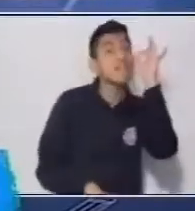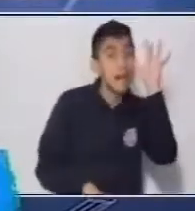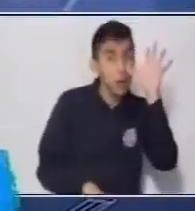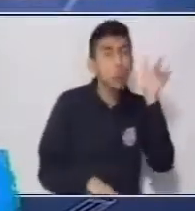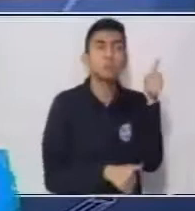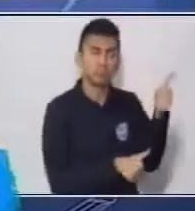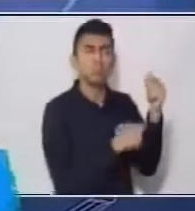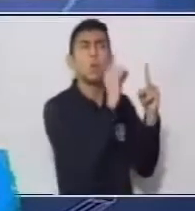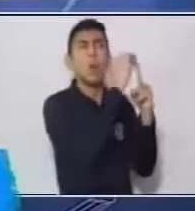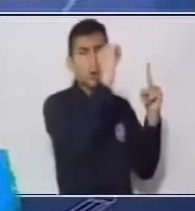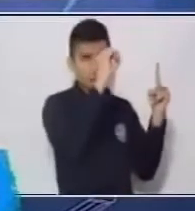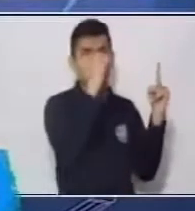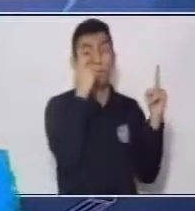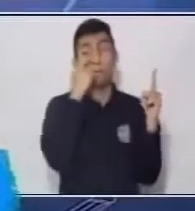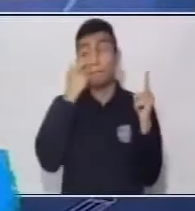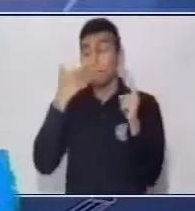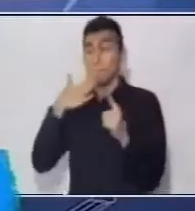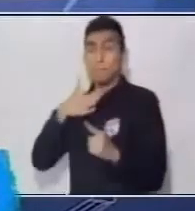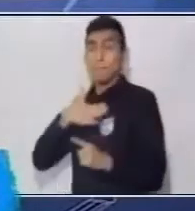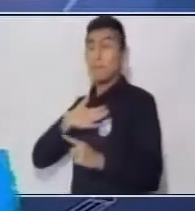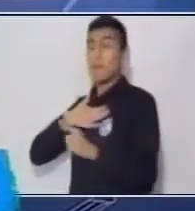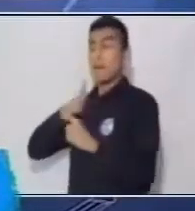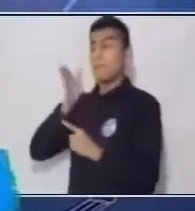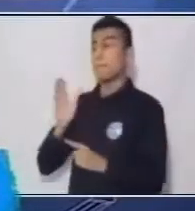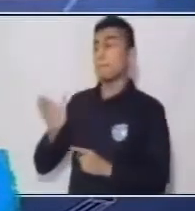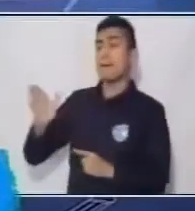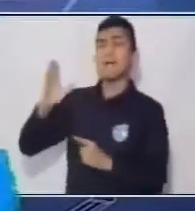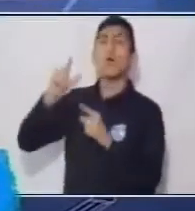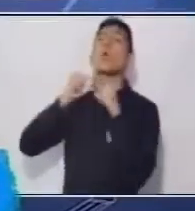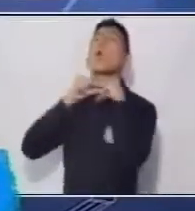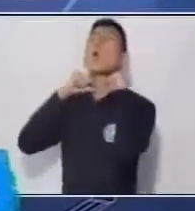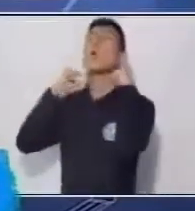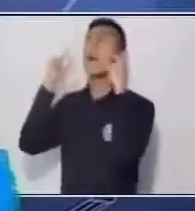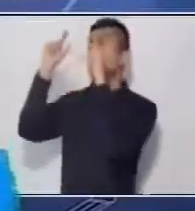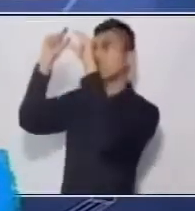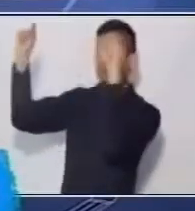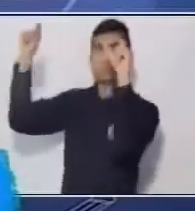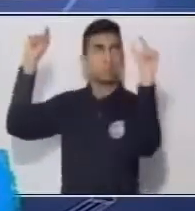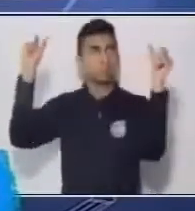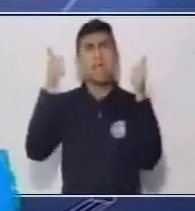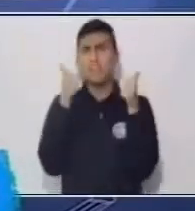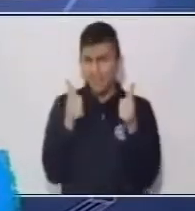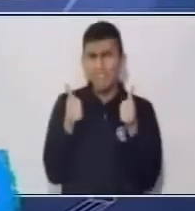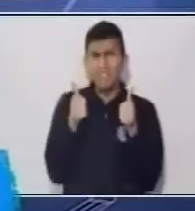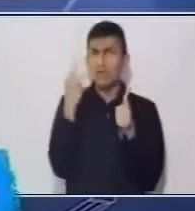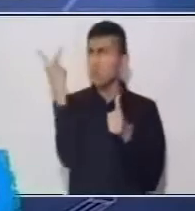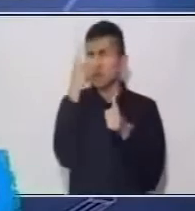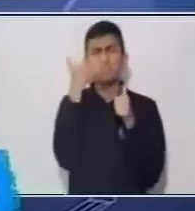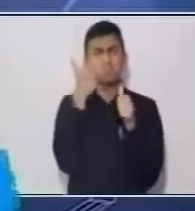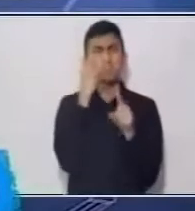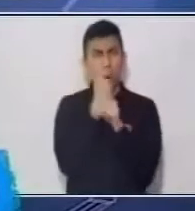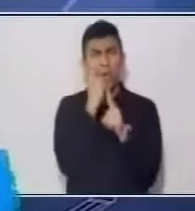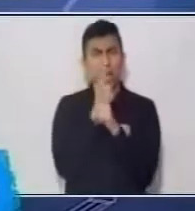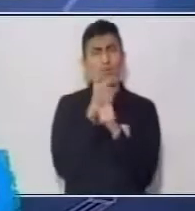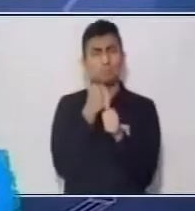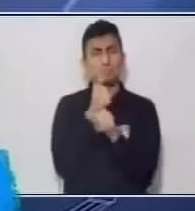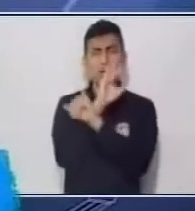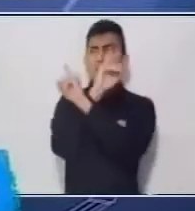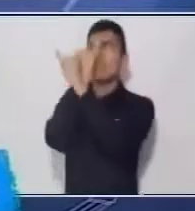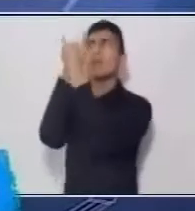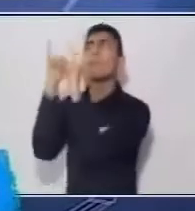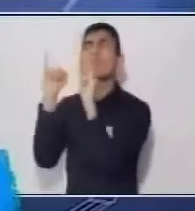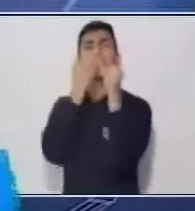podemos decir mi perro lleva collar. Es decir, que en este caso las expresiones tienen sentido de forma